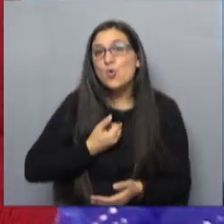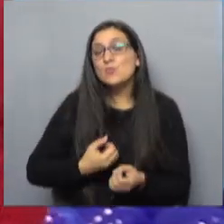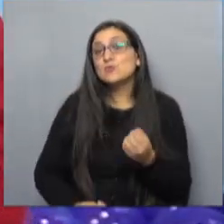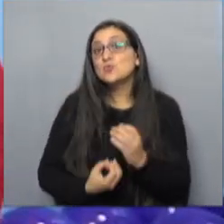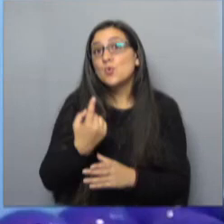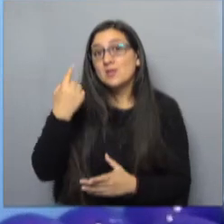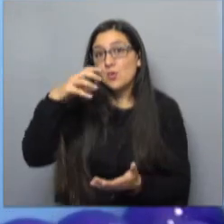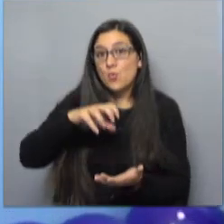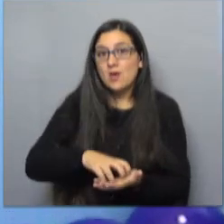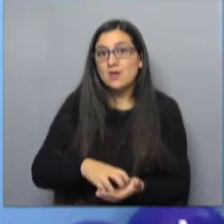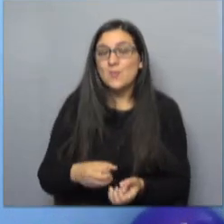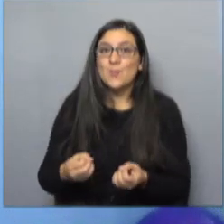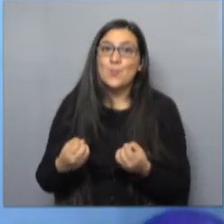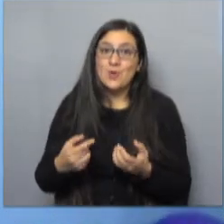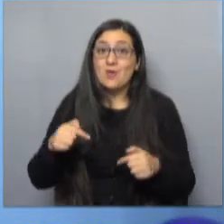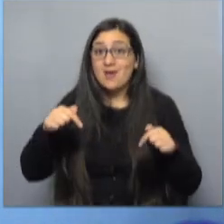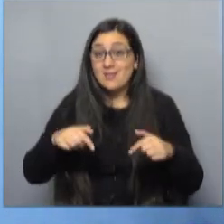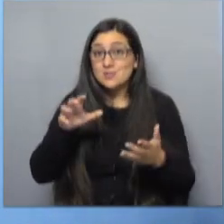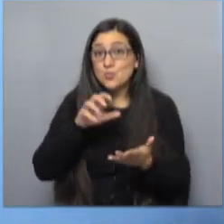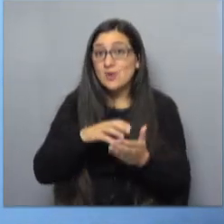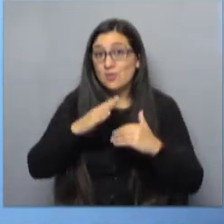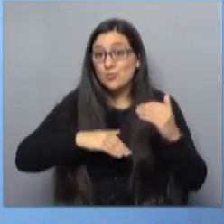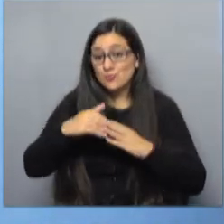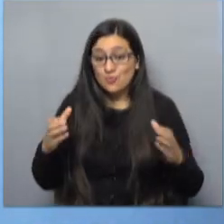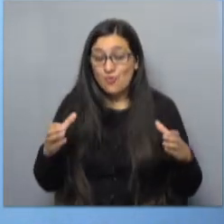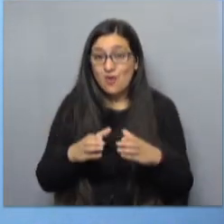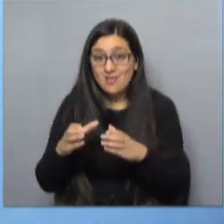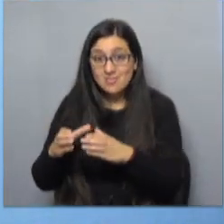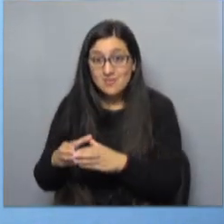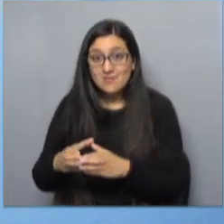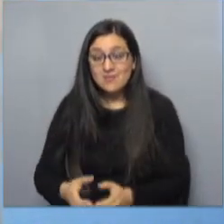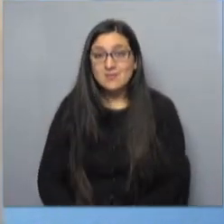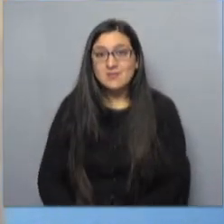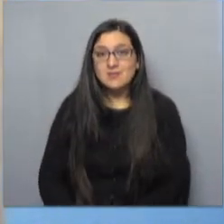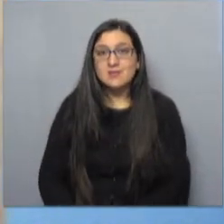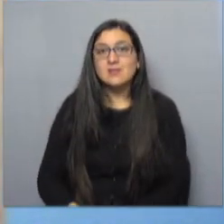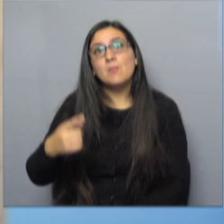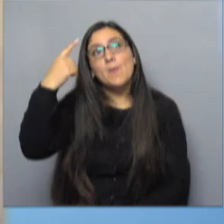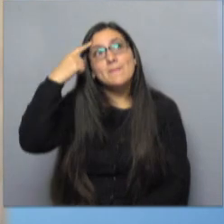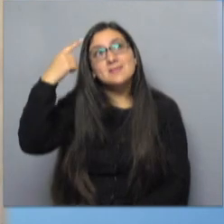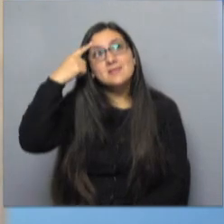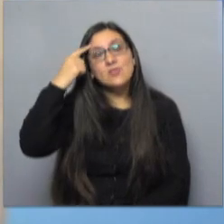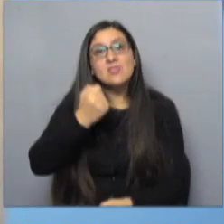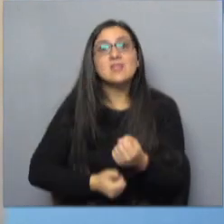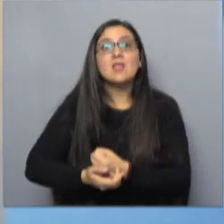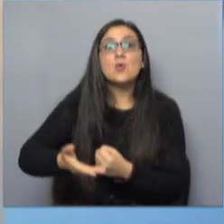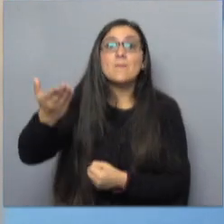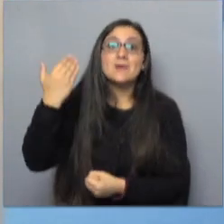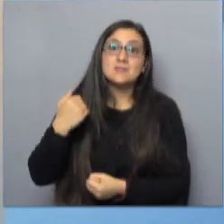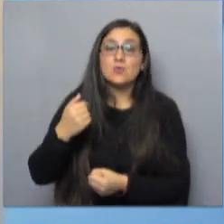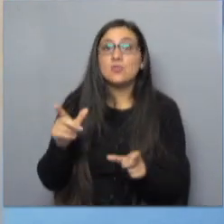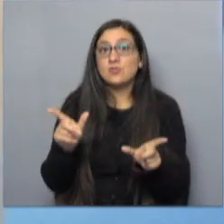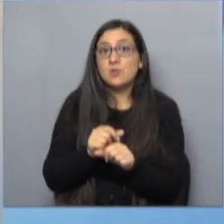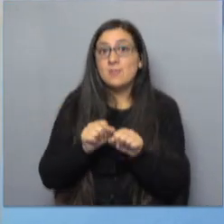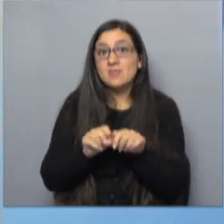esto? Bueno, este es un espacio de construcción colectiva que lo venimos pensando desde el año pasado con la salida de la